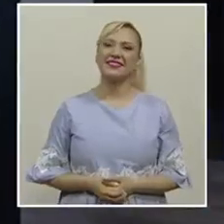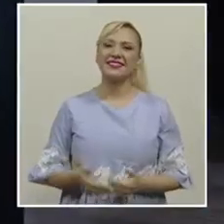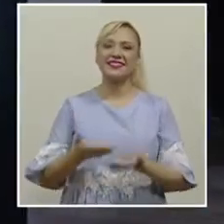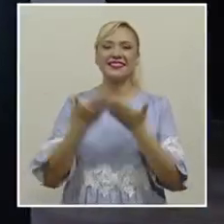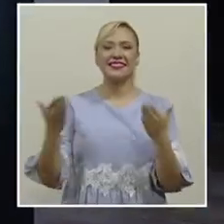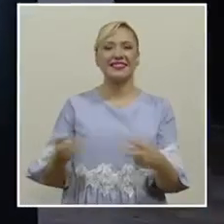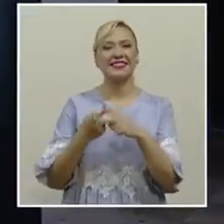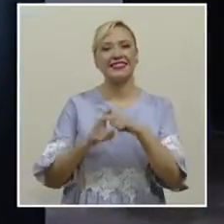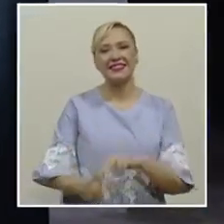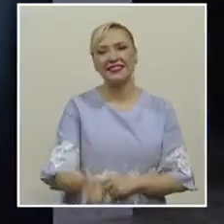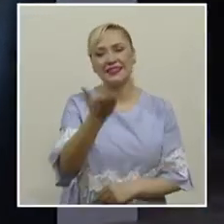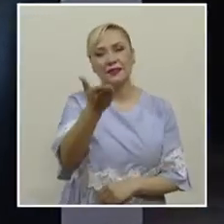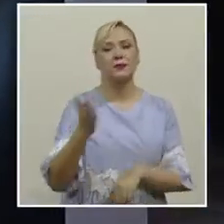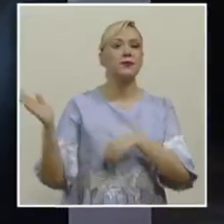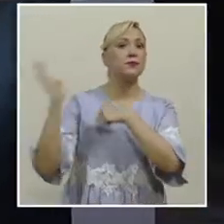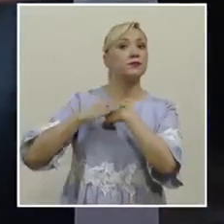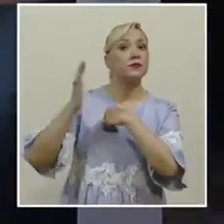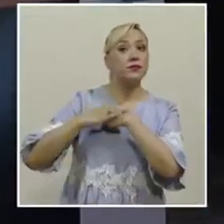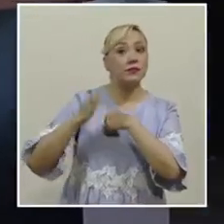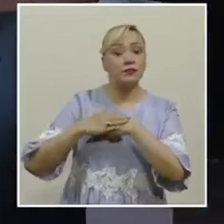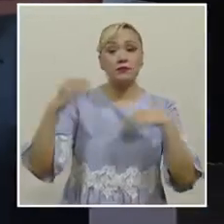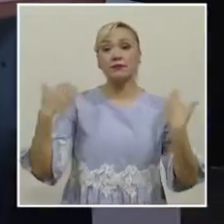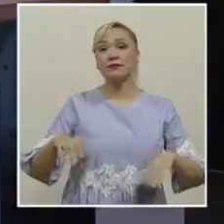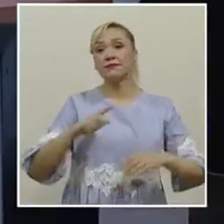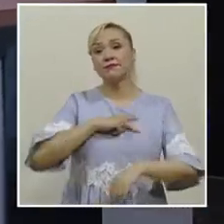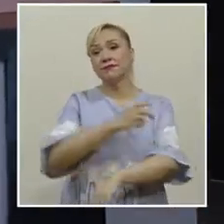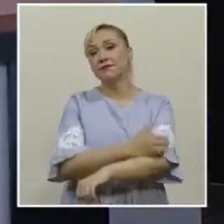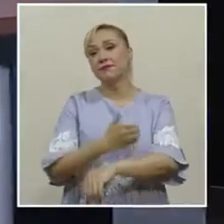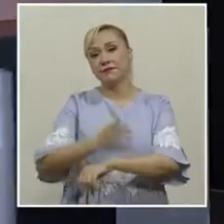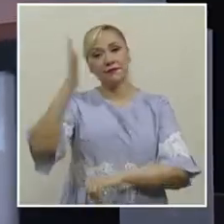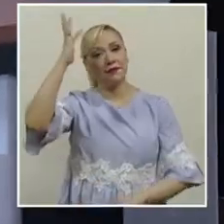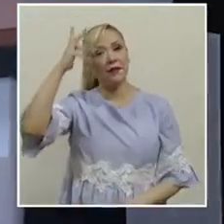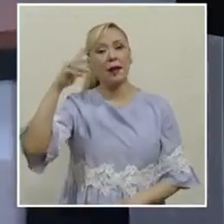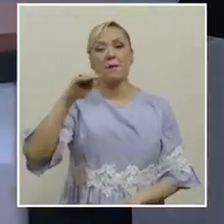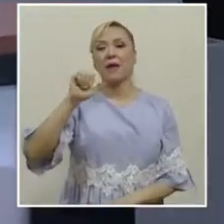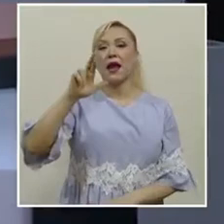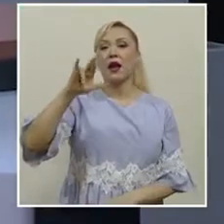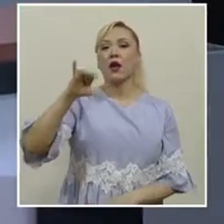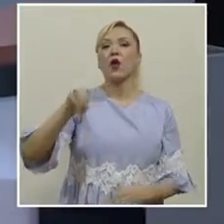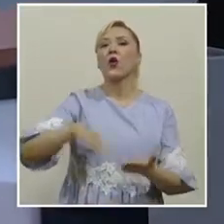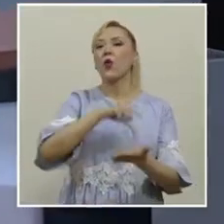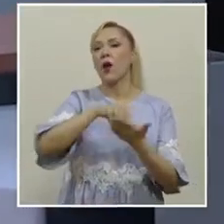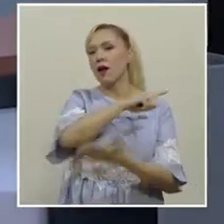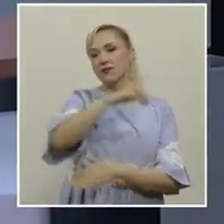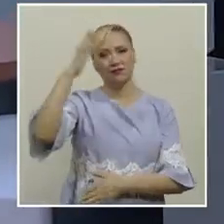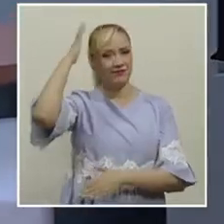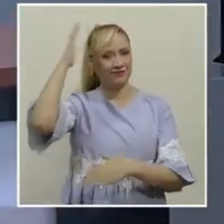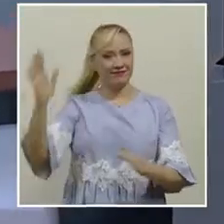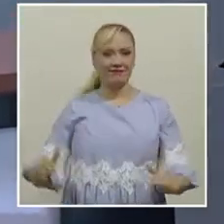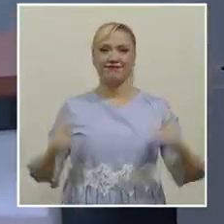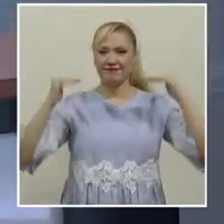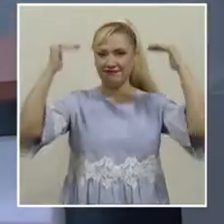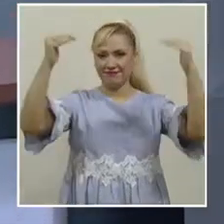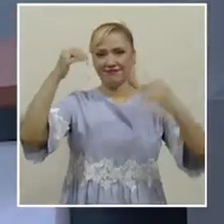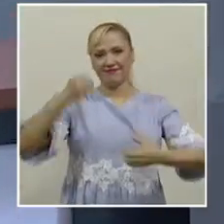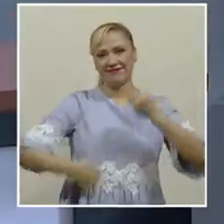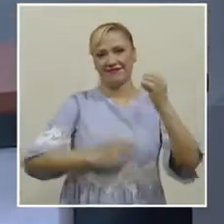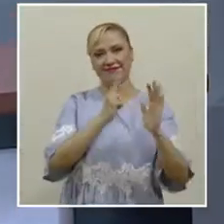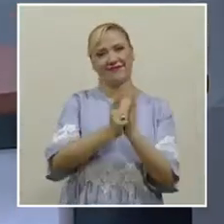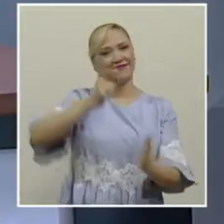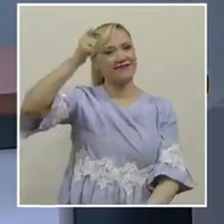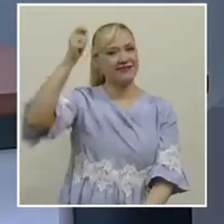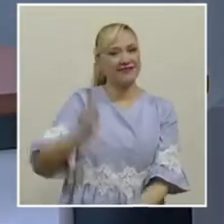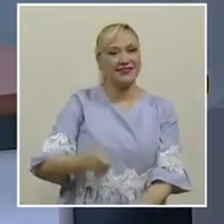Damos inicio con el reporte que nos tiene mi compañero Mario López Peña desde el edificio sede de la Suprema Corte de Justicia de la